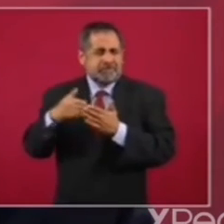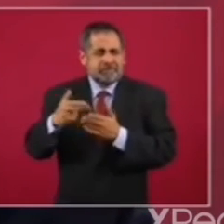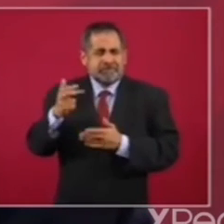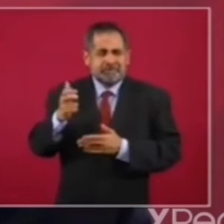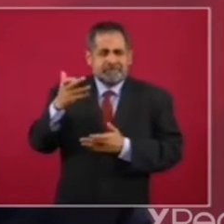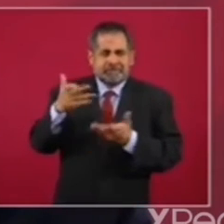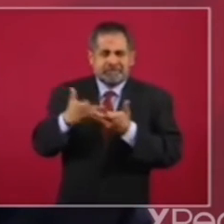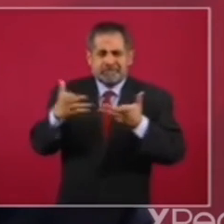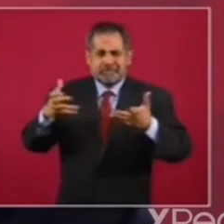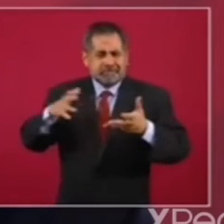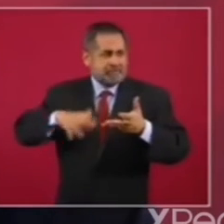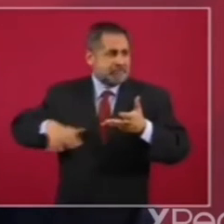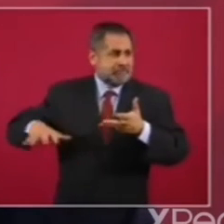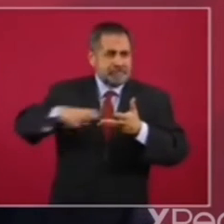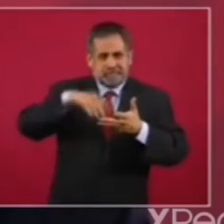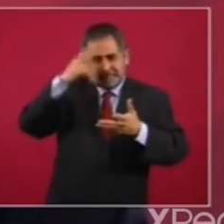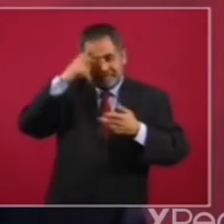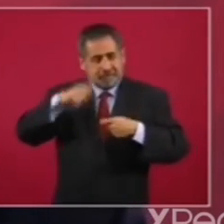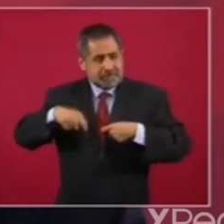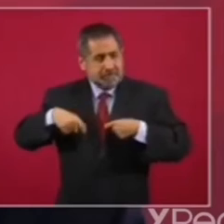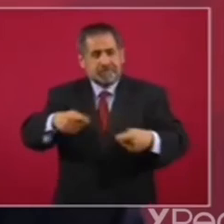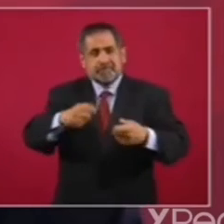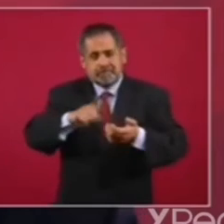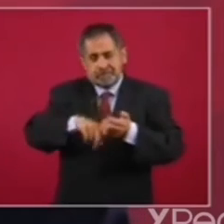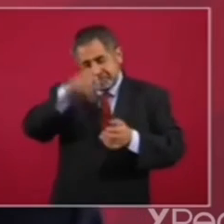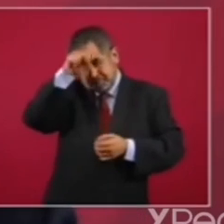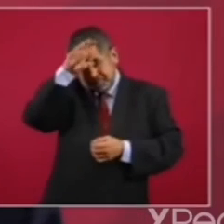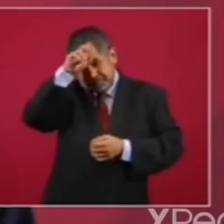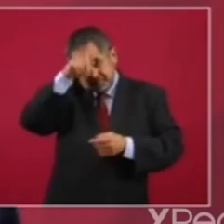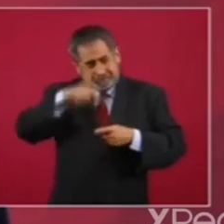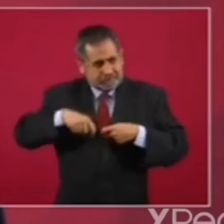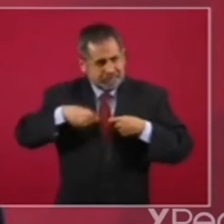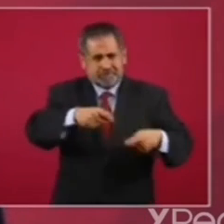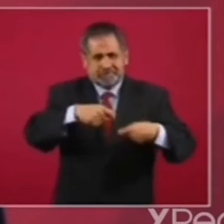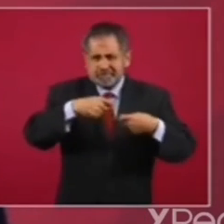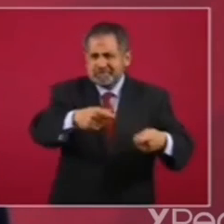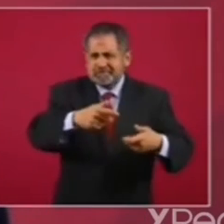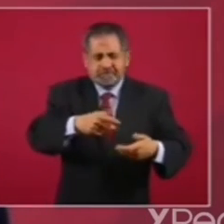de hectáreas del territorio nacional para la explotación minera.